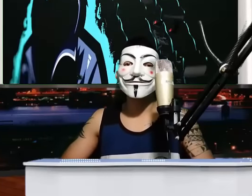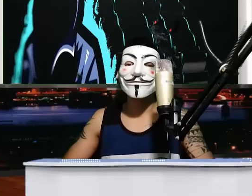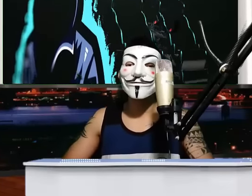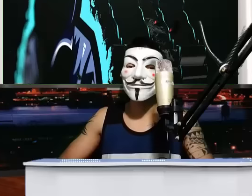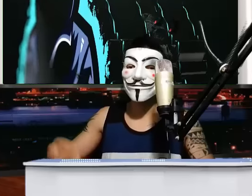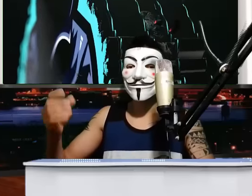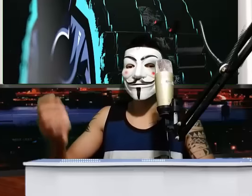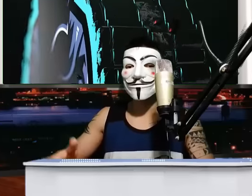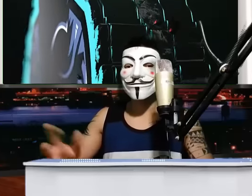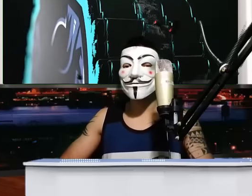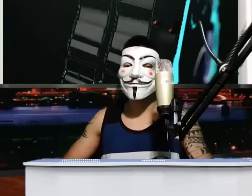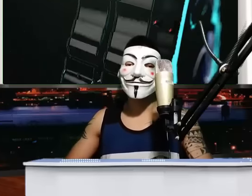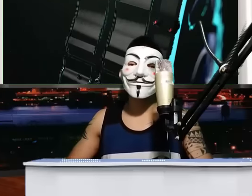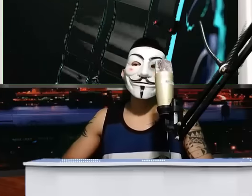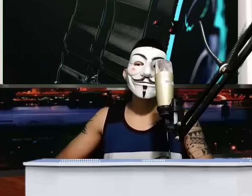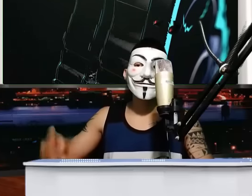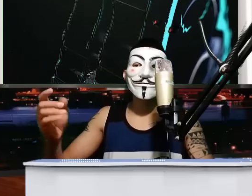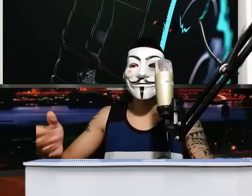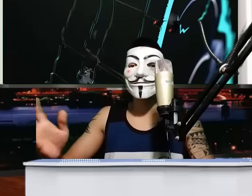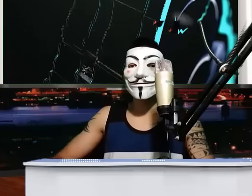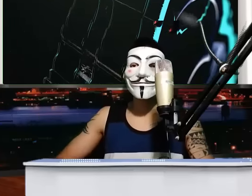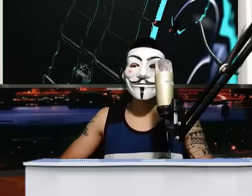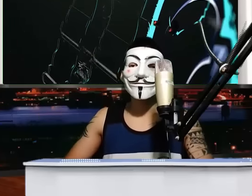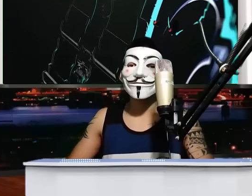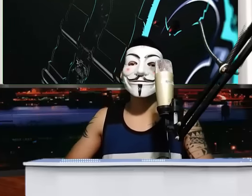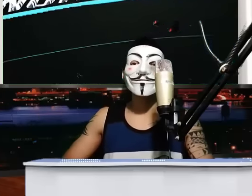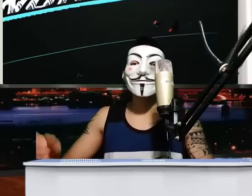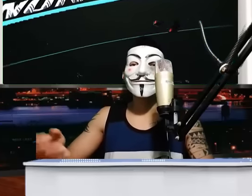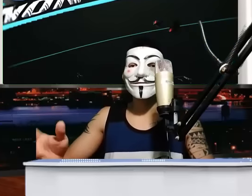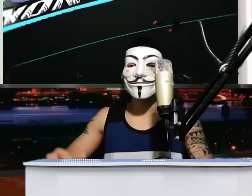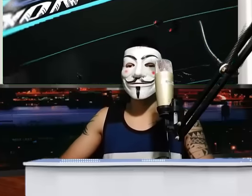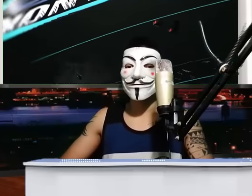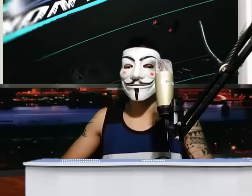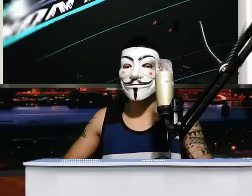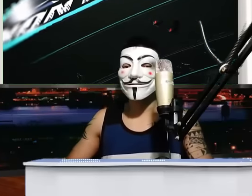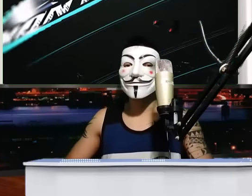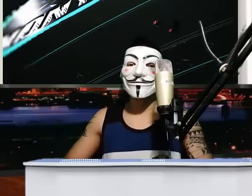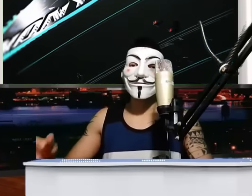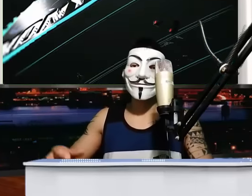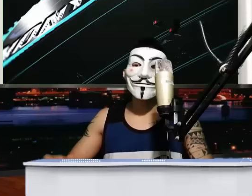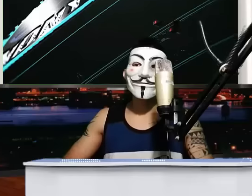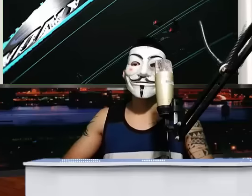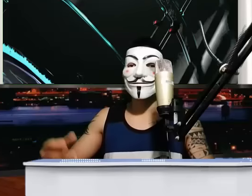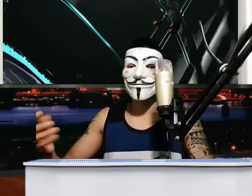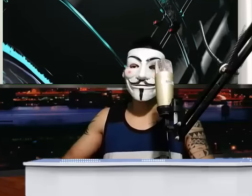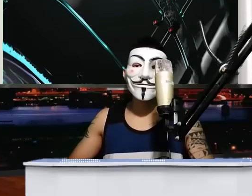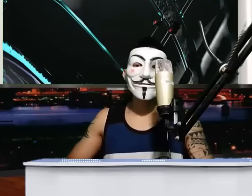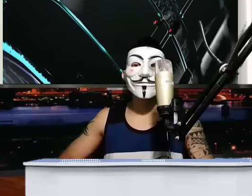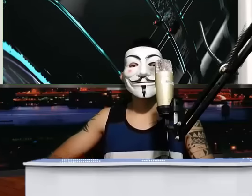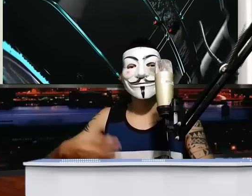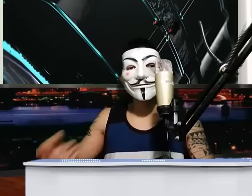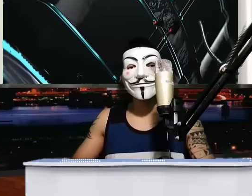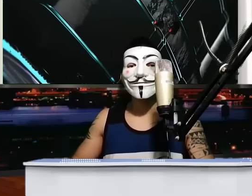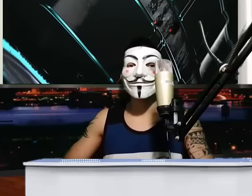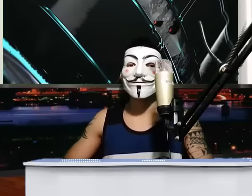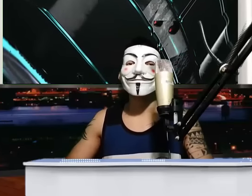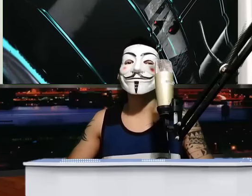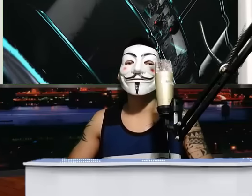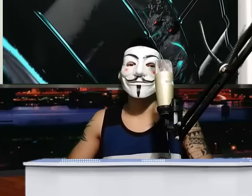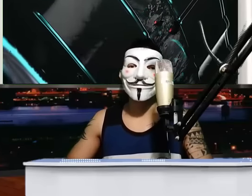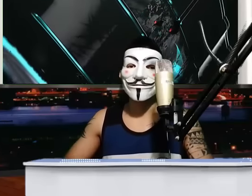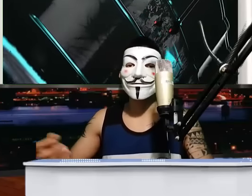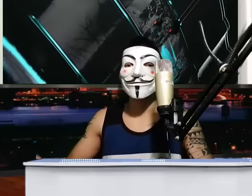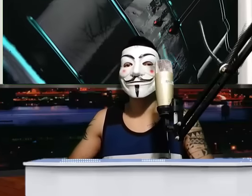no reelegirse es la constitución que mandó a hacer el pasmado de Mayor Dawison. A pesar de que las personas queremos que